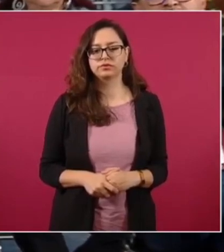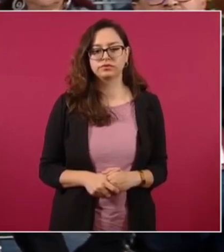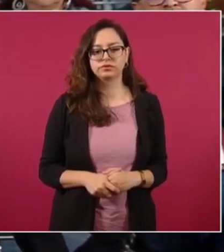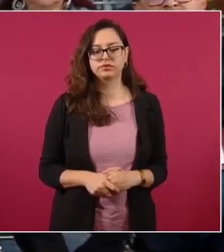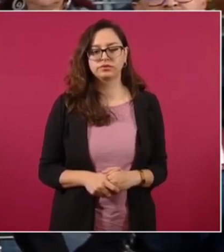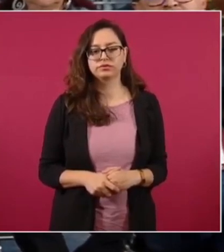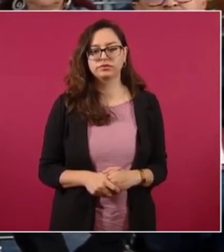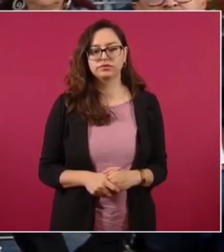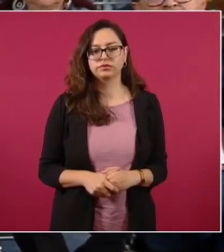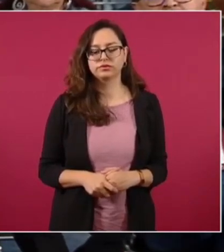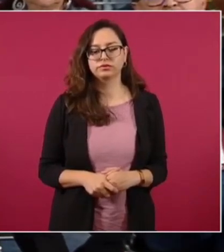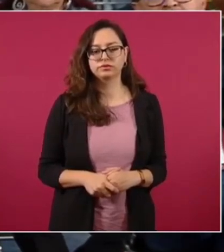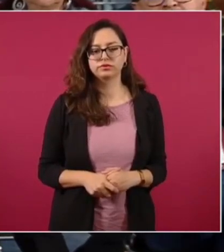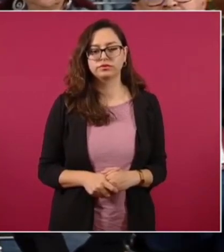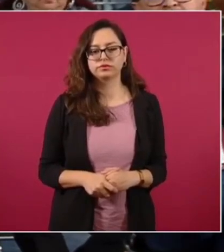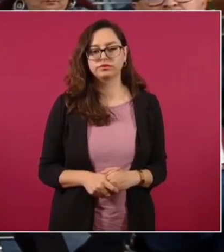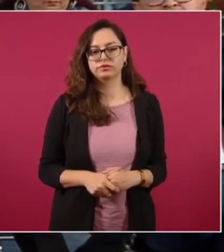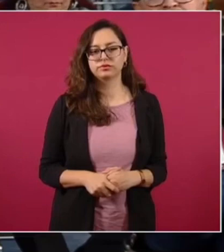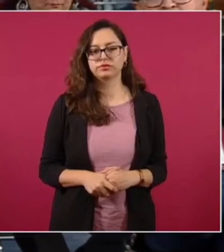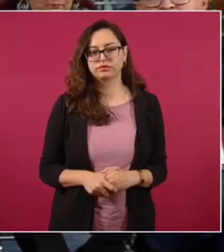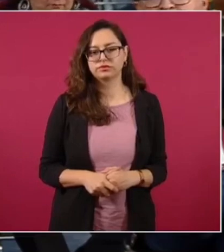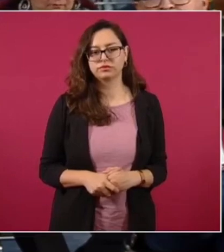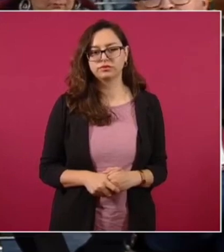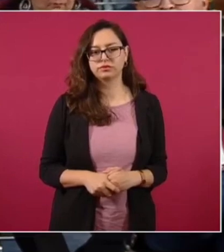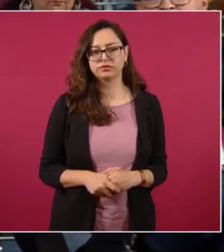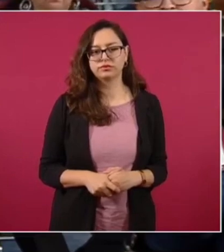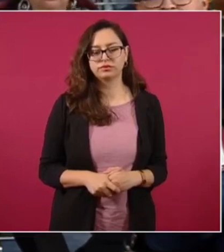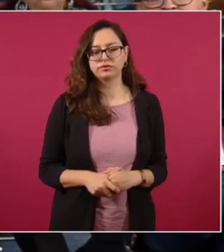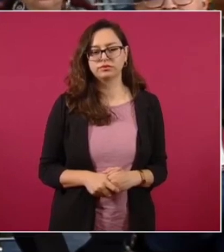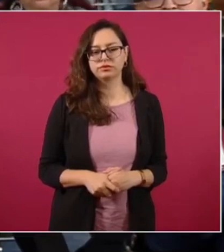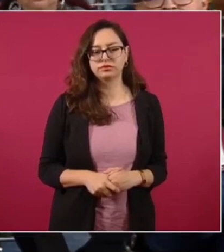who are concerned that when they buy